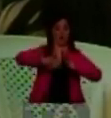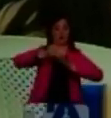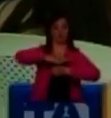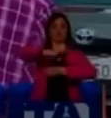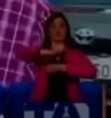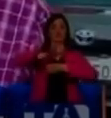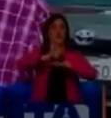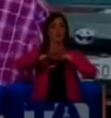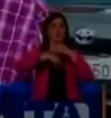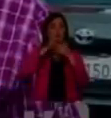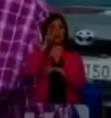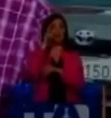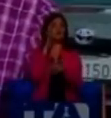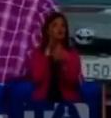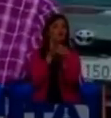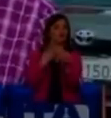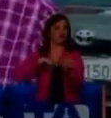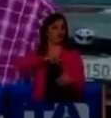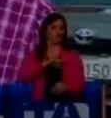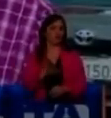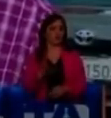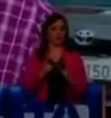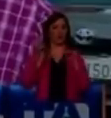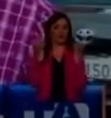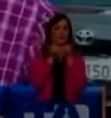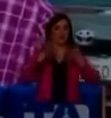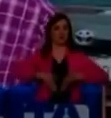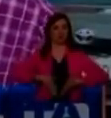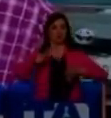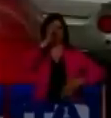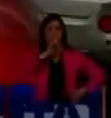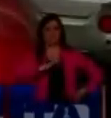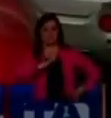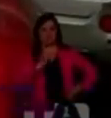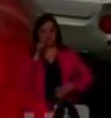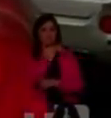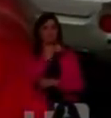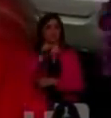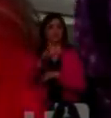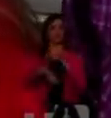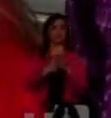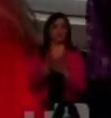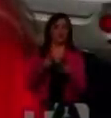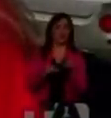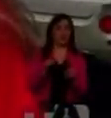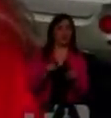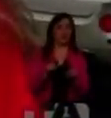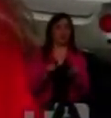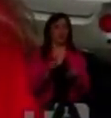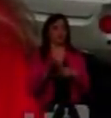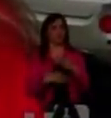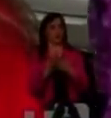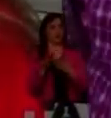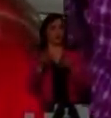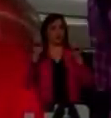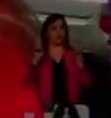de fiscalizar. Nosotros tenemos que hacer una asamblea digna y fiscalizadora. Algún momento tiene que ser parada toda esta